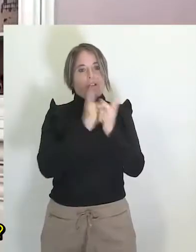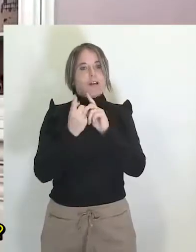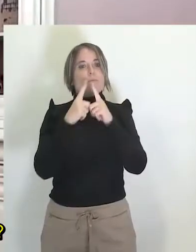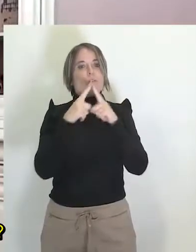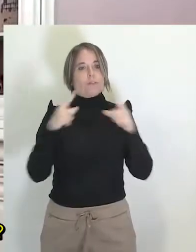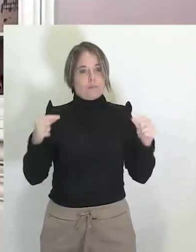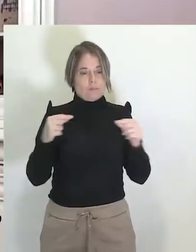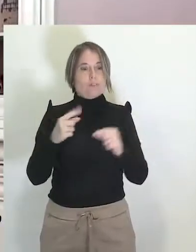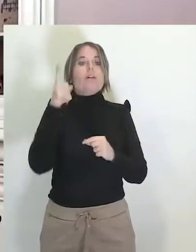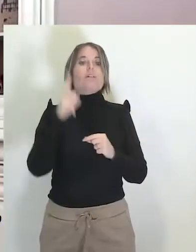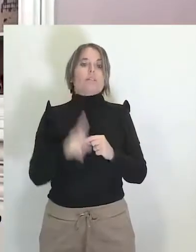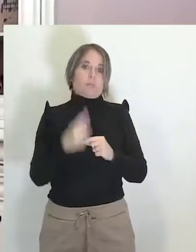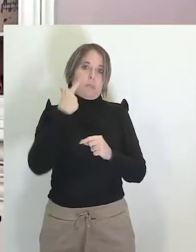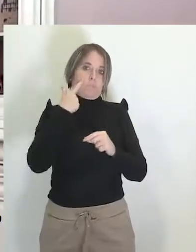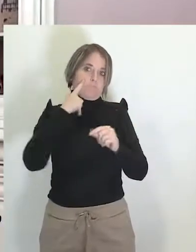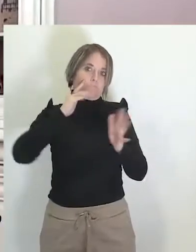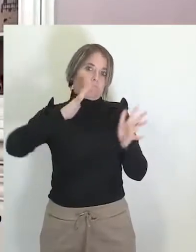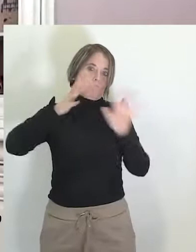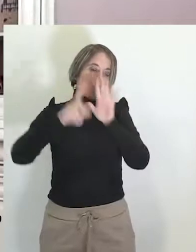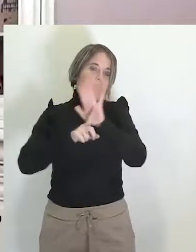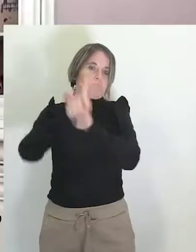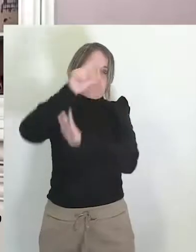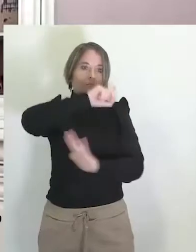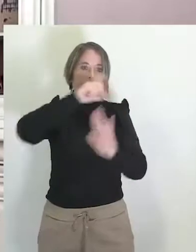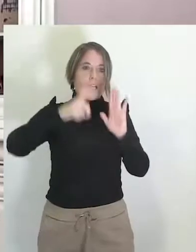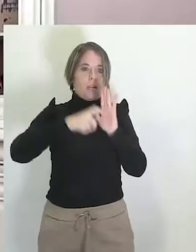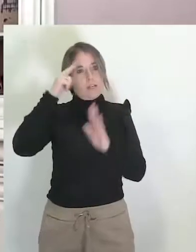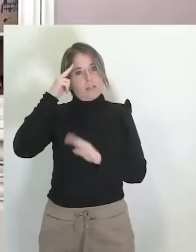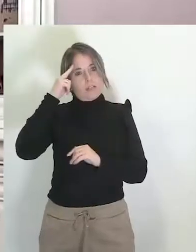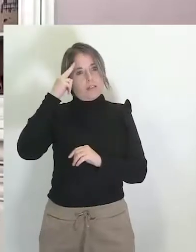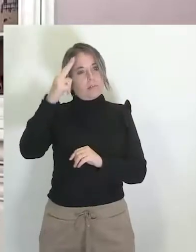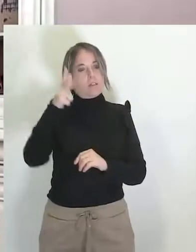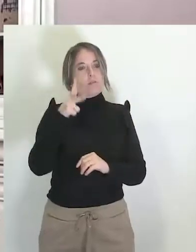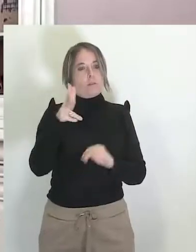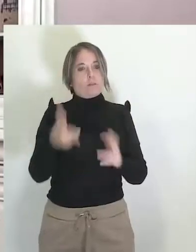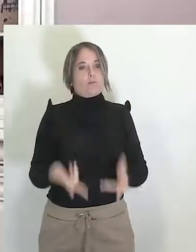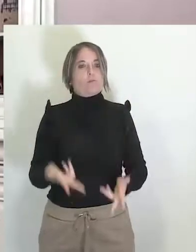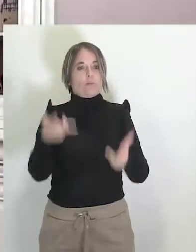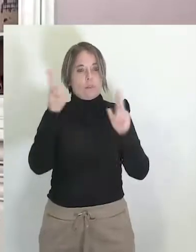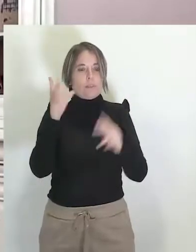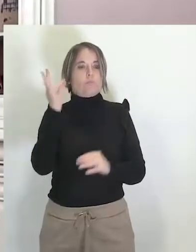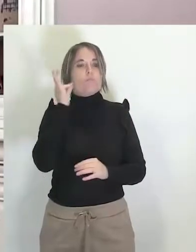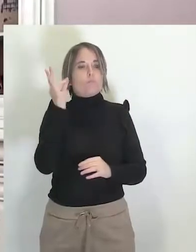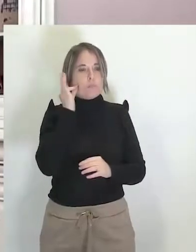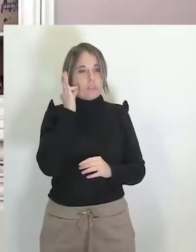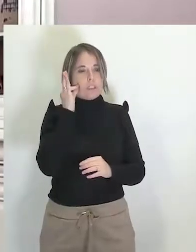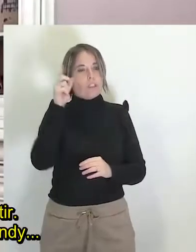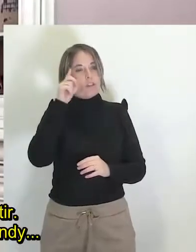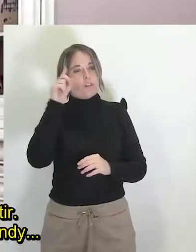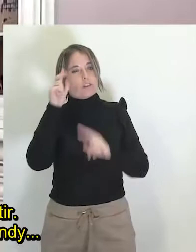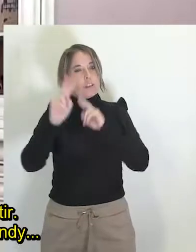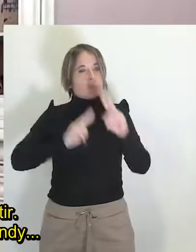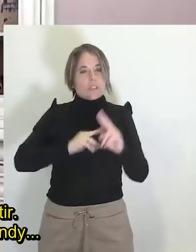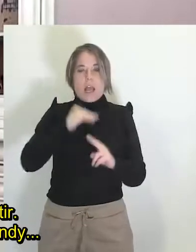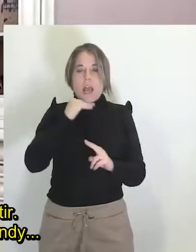en Nicaragua? Y también en la evolución, evidentemente, de las leyes que respeten a la libertad de las mujeres. No sé por dónde